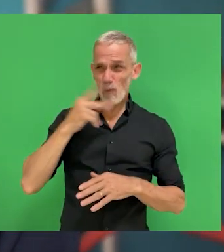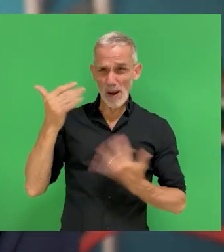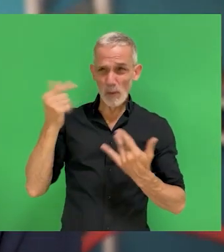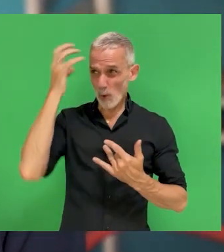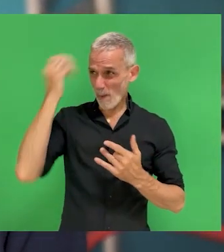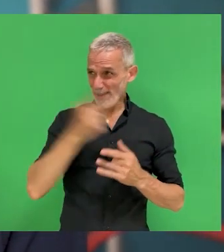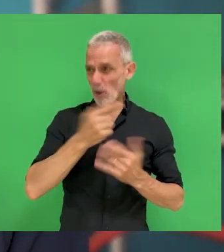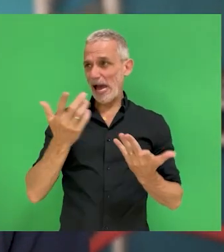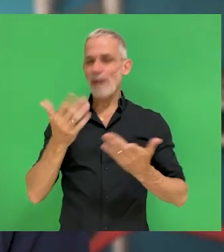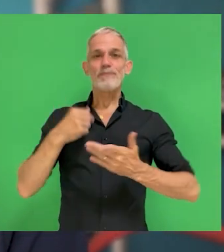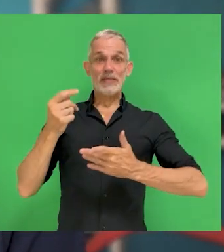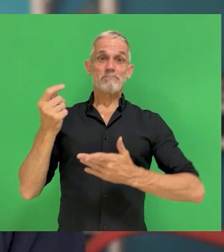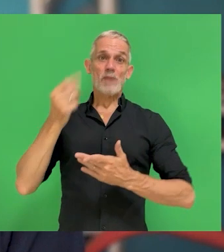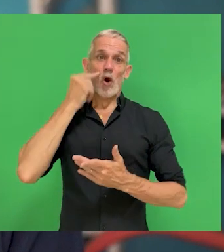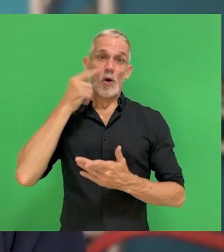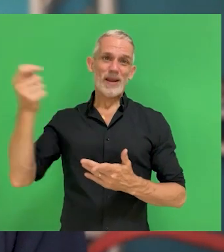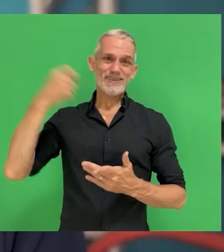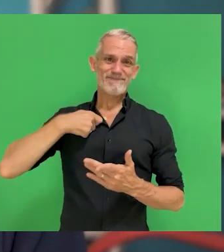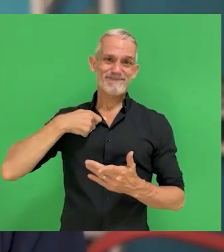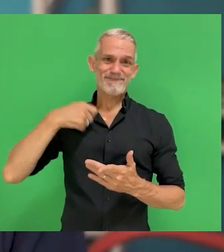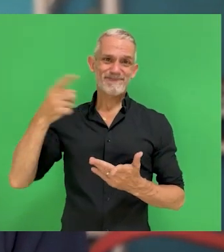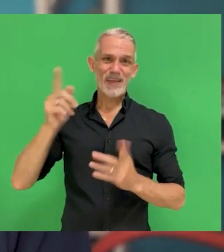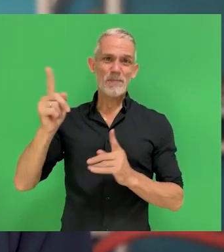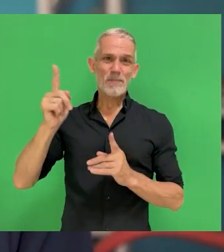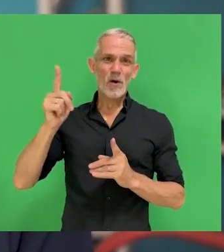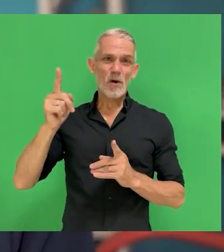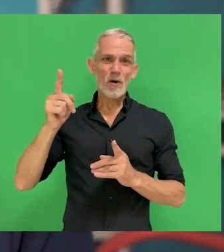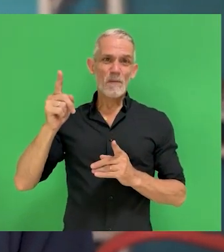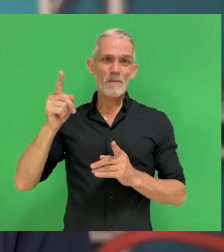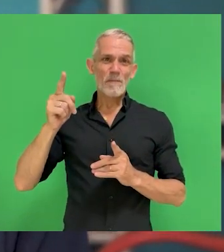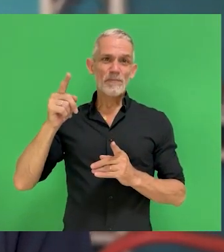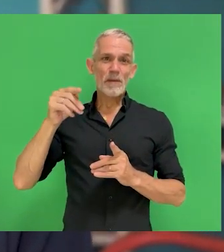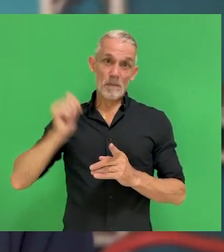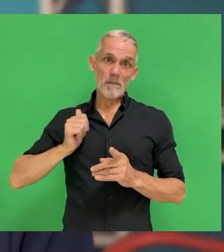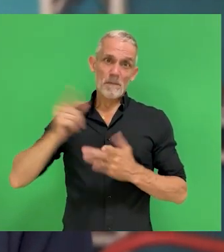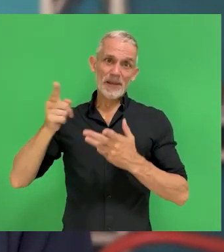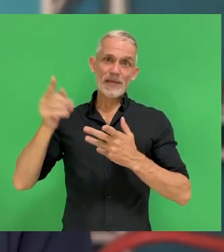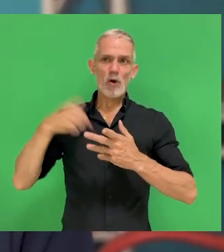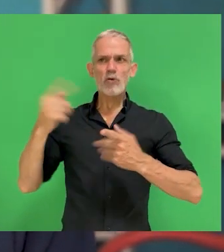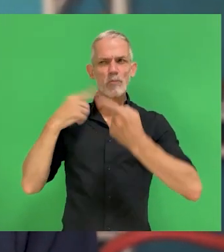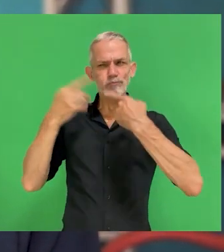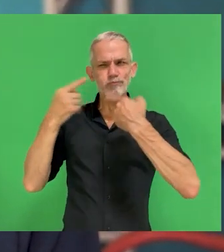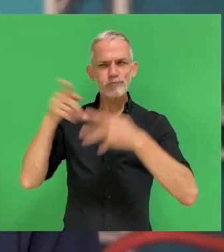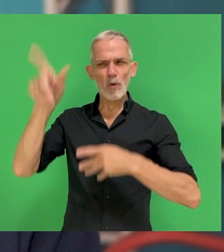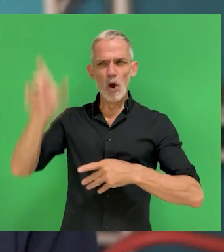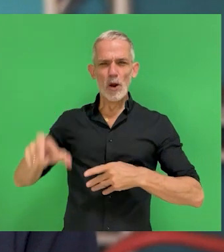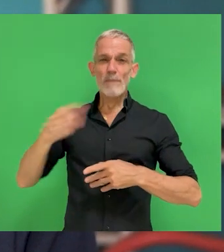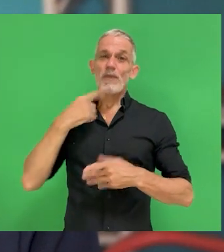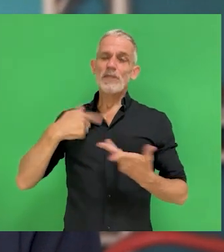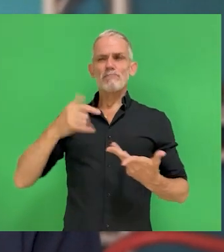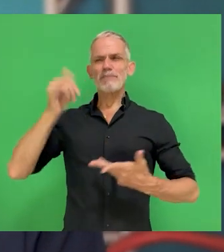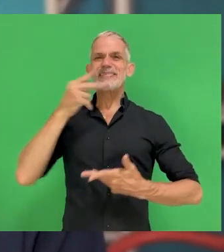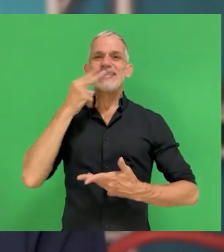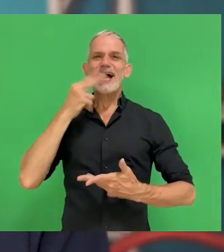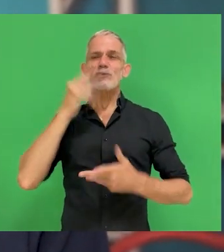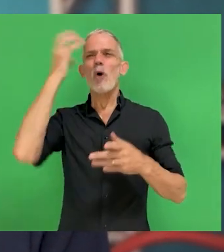fumar. Y el que le da el cigarrillo es Milico, con el que yo hablé. Y me dice, bueno, claro, ahí en